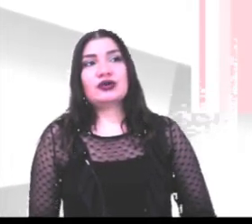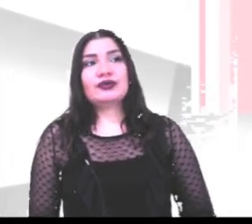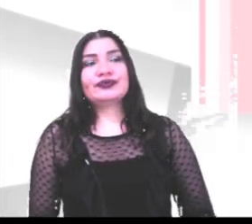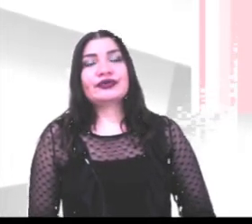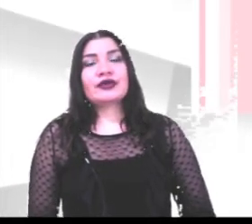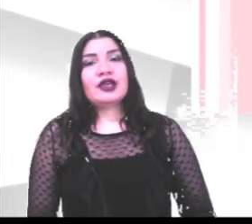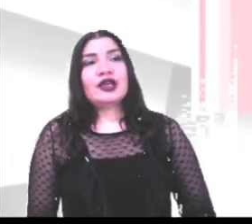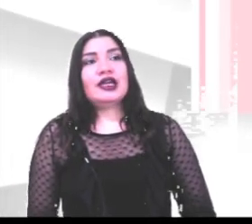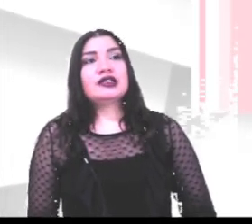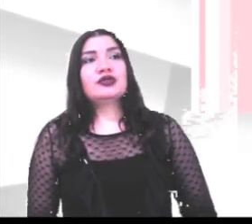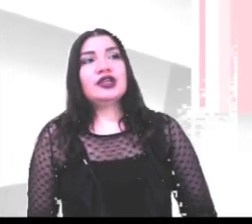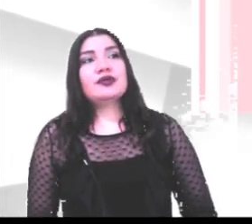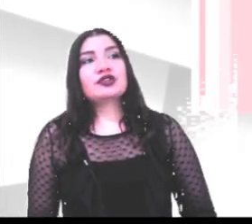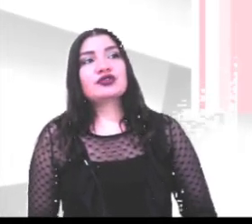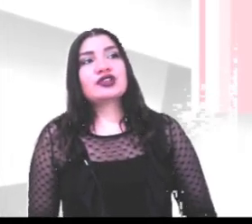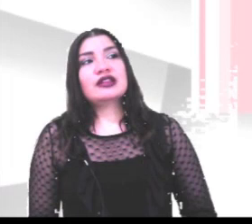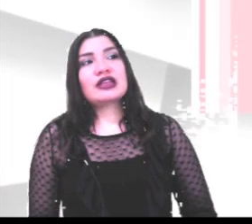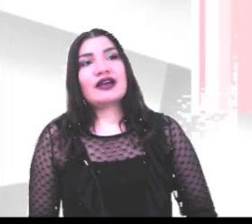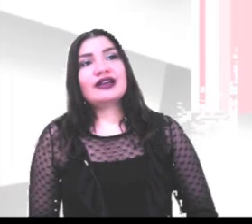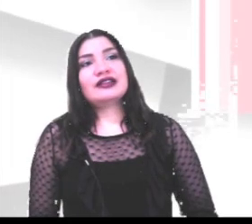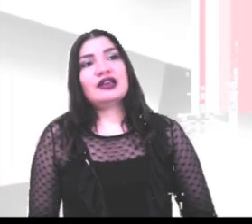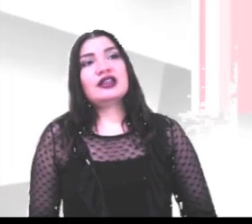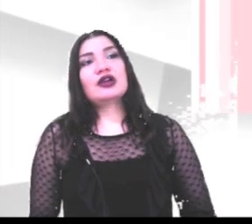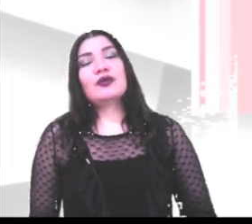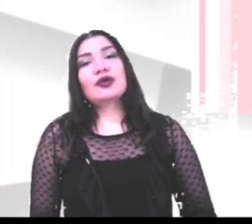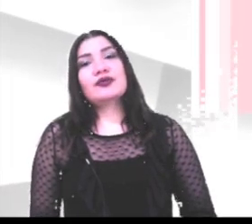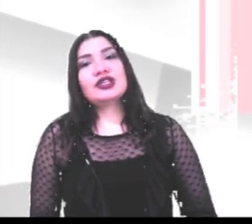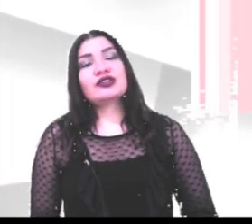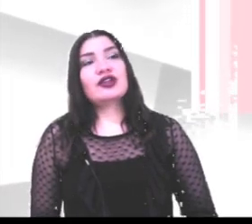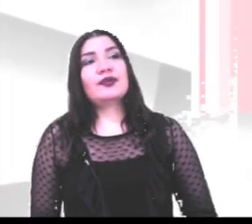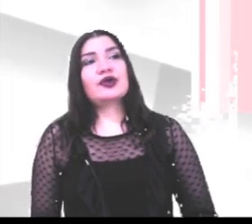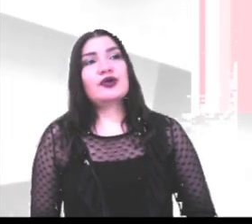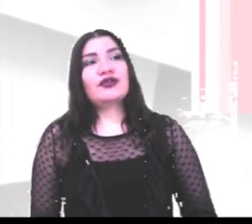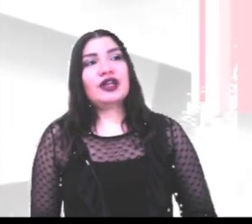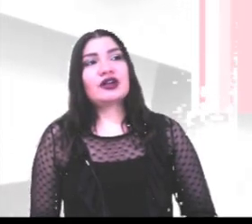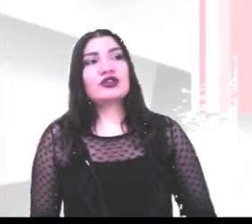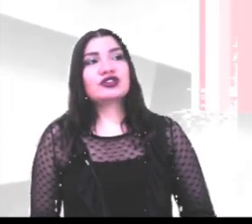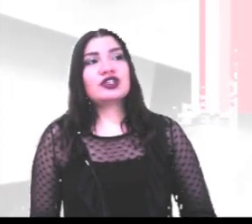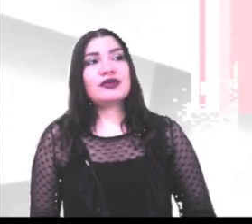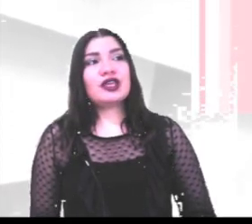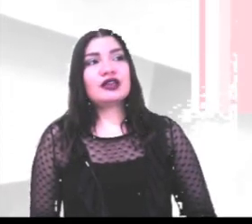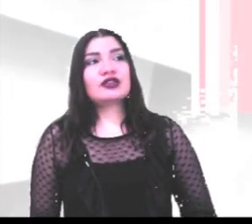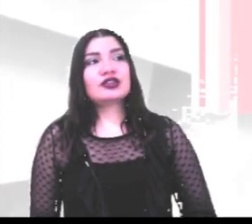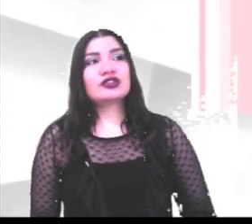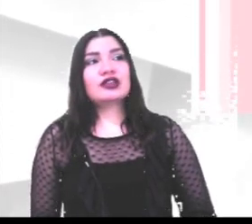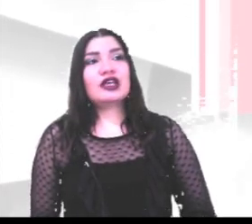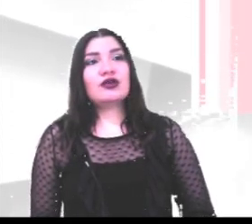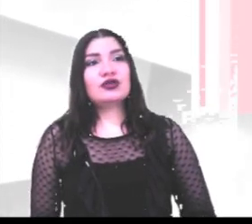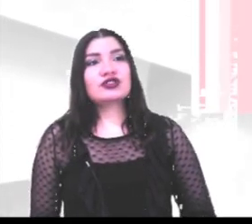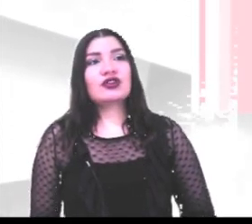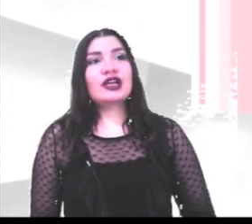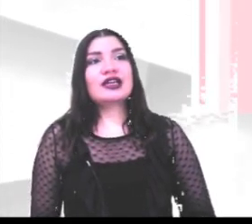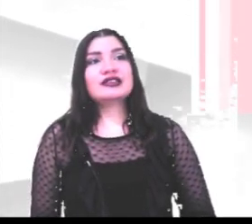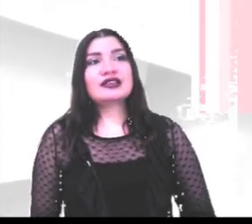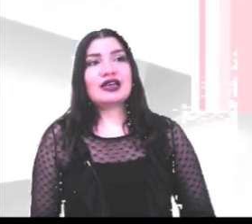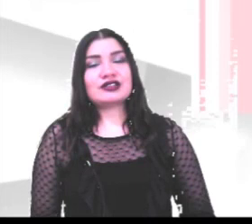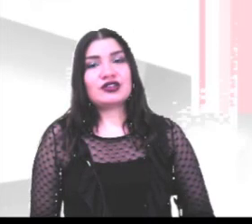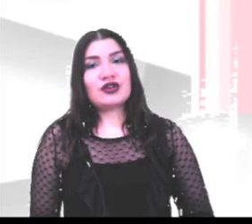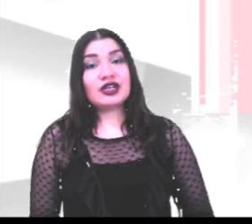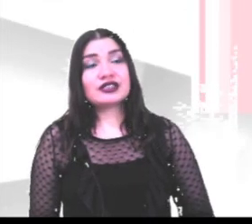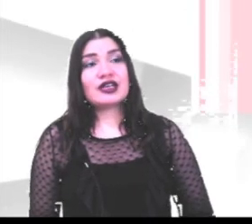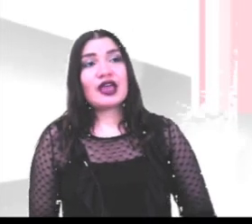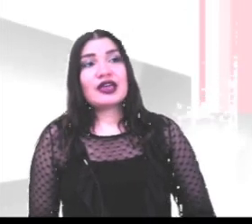entorno el turismo sustentable tiene el compromiso de promover conocimientos de uso de las